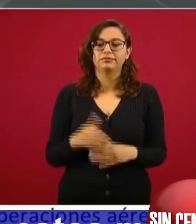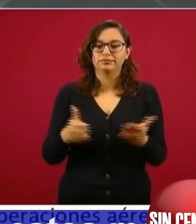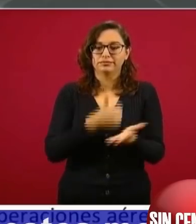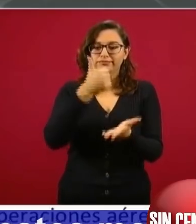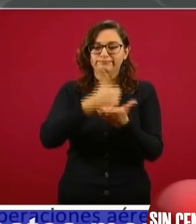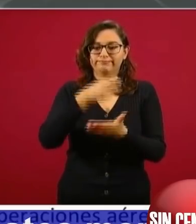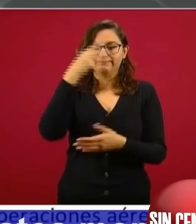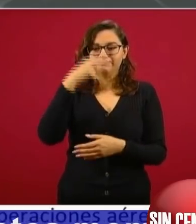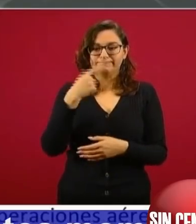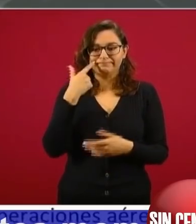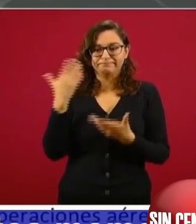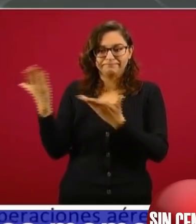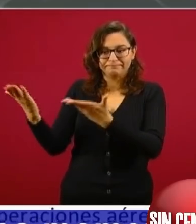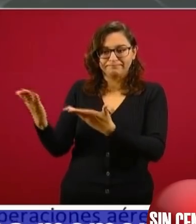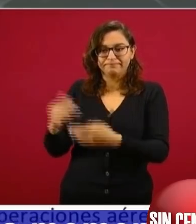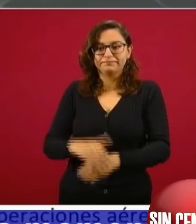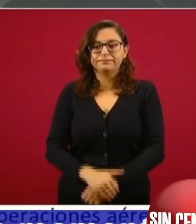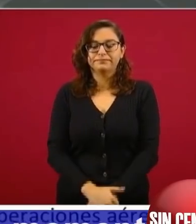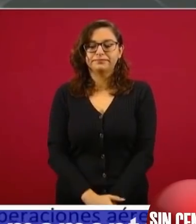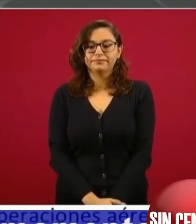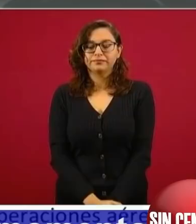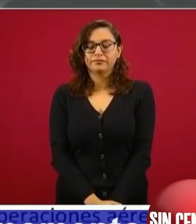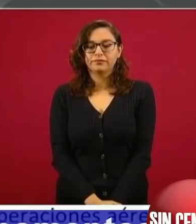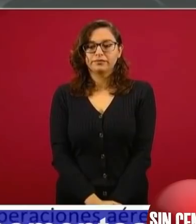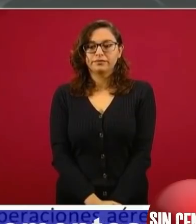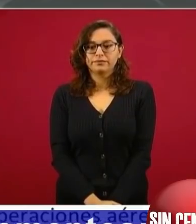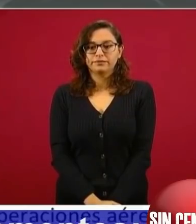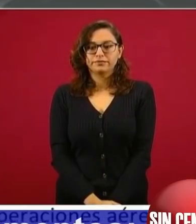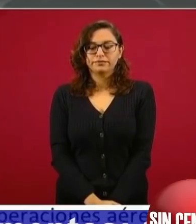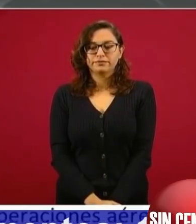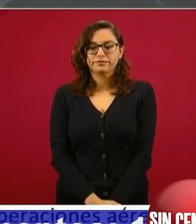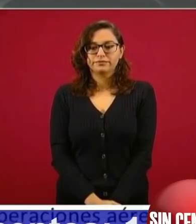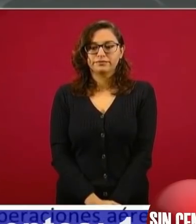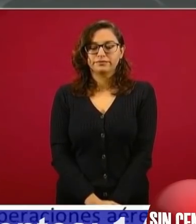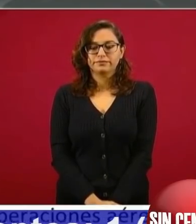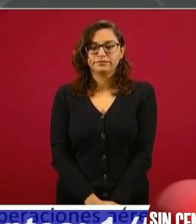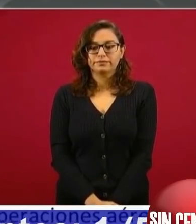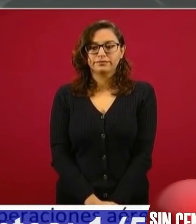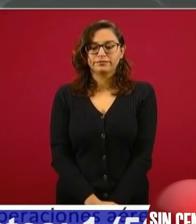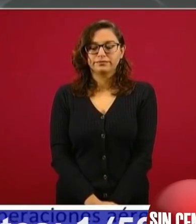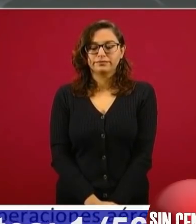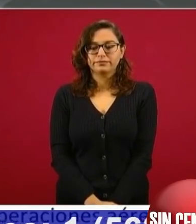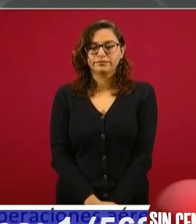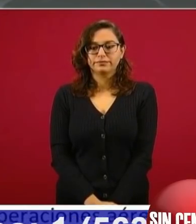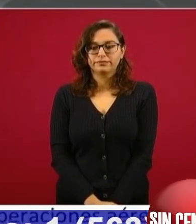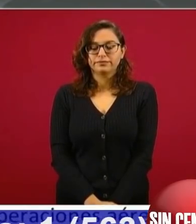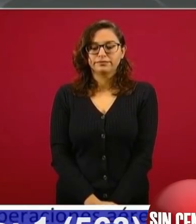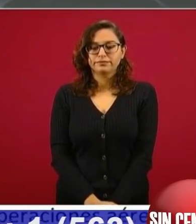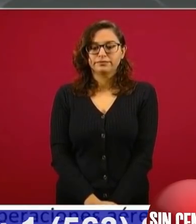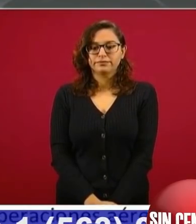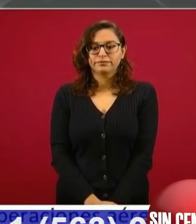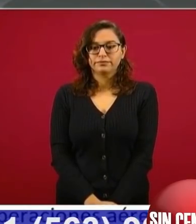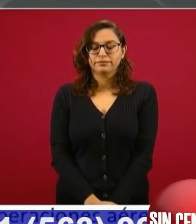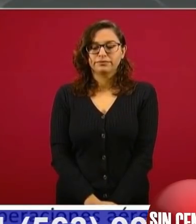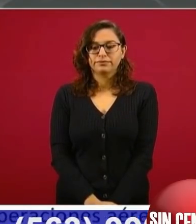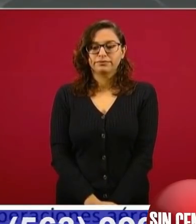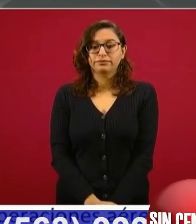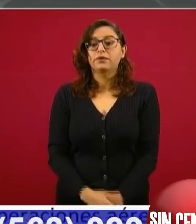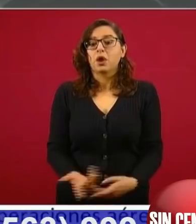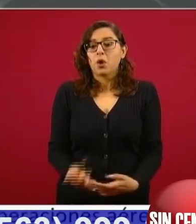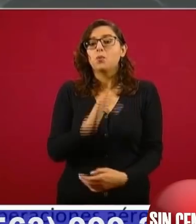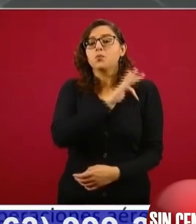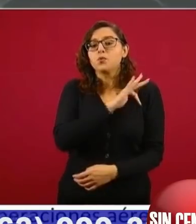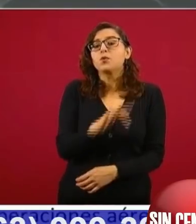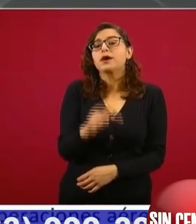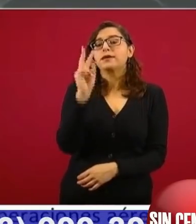Ciudad de México. Habían vuelos como este que aquí se destaca en azul, vuelos transatlánticos, que además los poníamos a